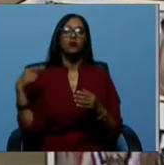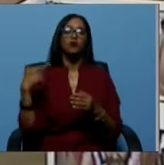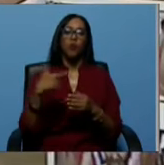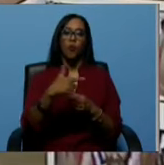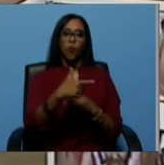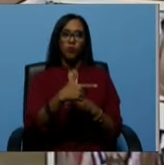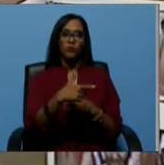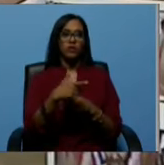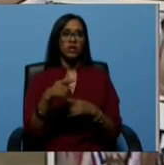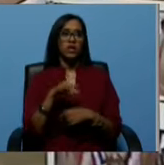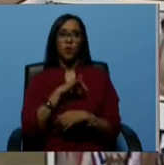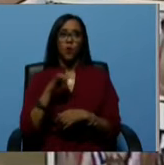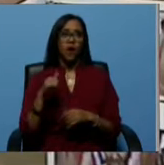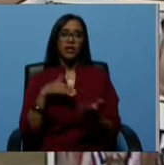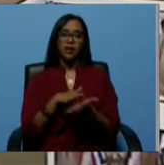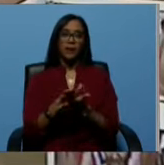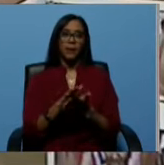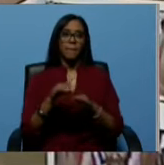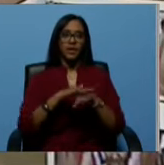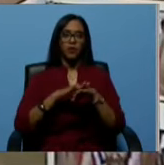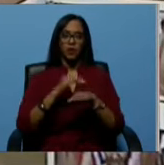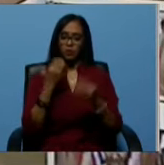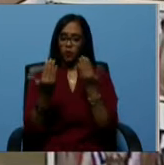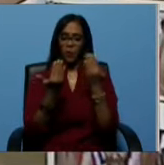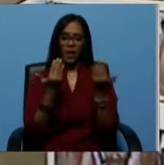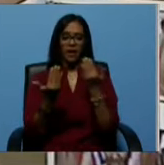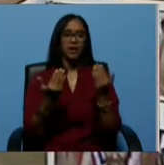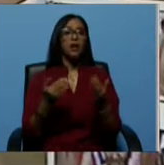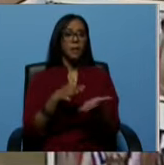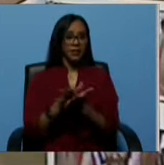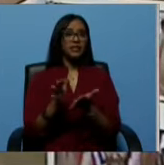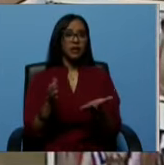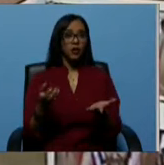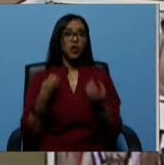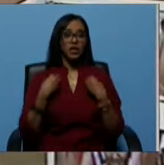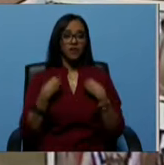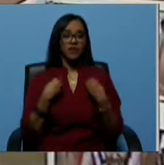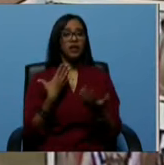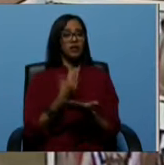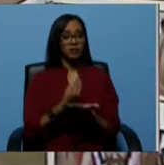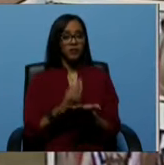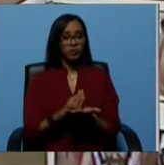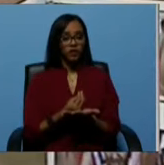un autobús, igualito pasaba, perdónenme que uno se compare, pero igualito pasaba con los que vivían en el Furrial.